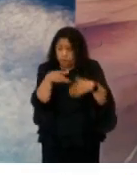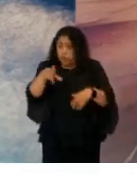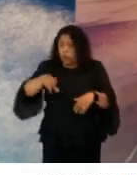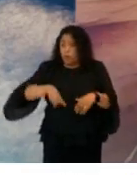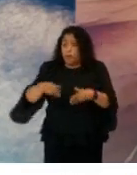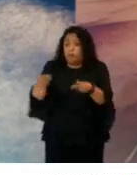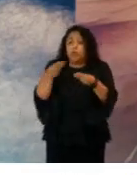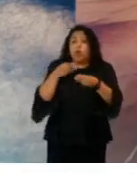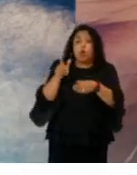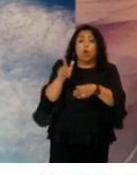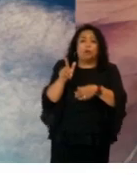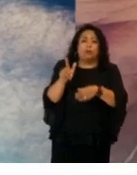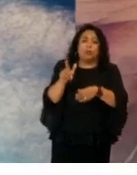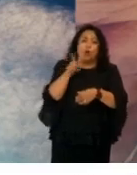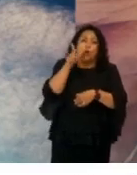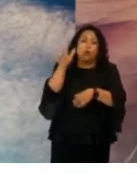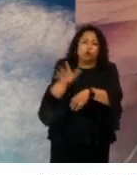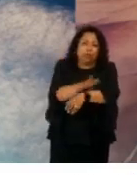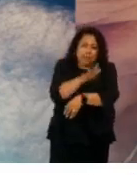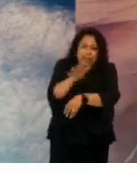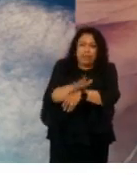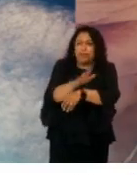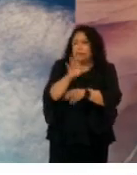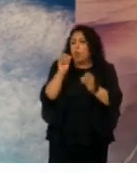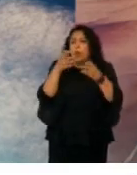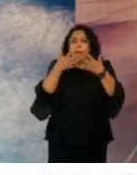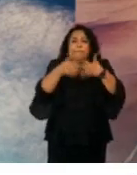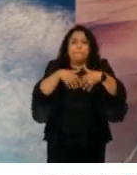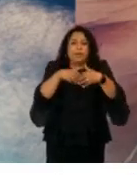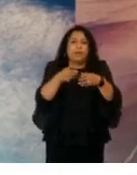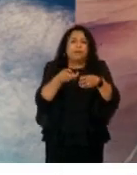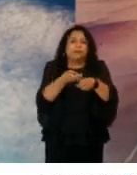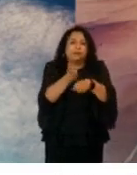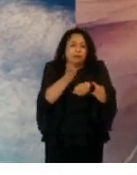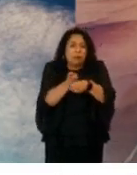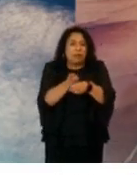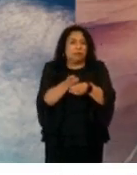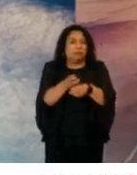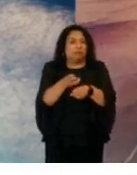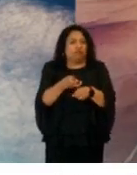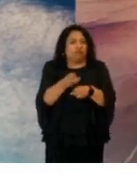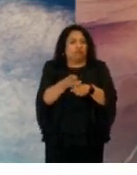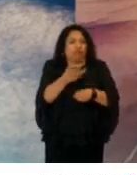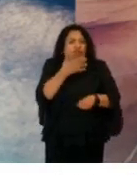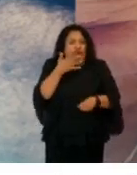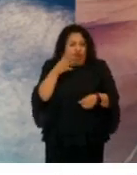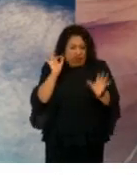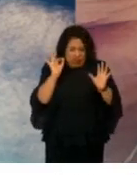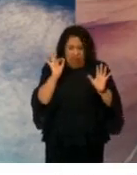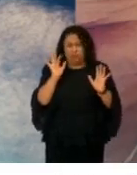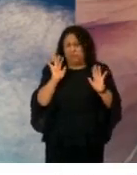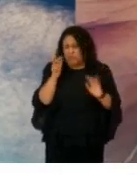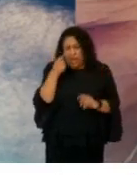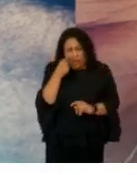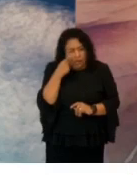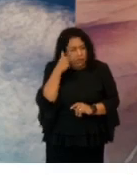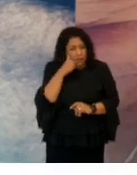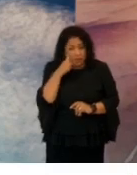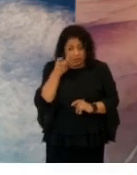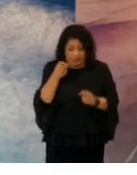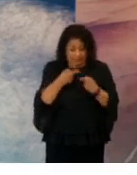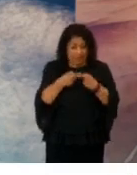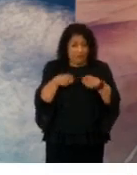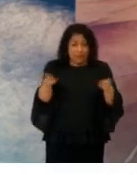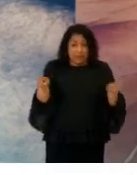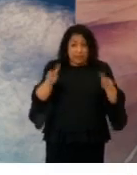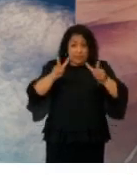entrega luz eléctrica o una compañía cervecera que nos entrega una buena cerveza. No es muy distinto el tema de